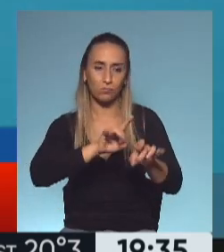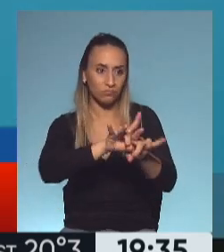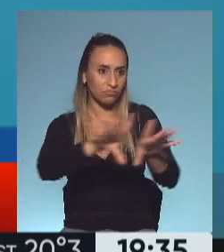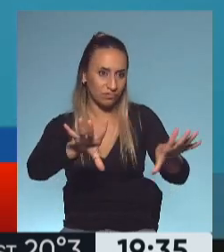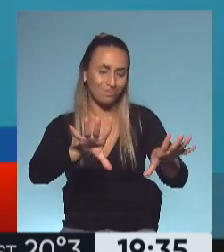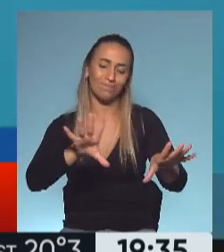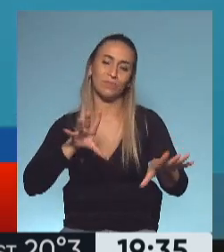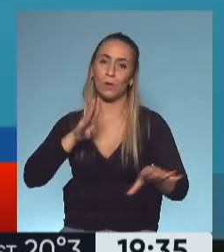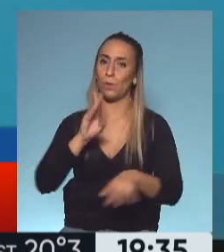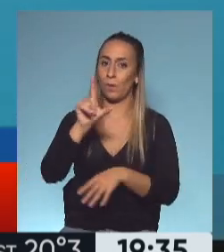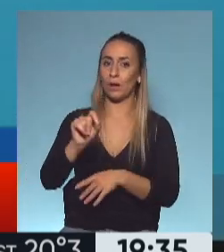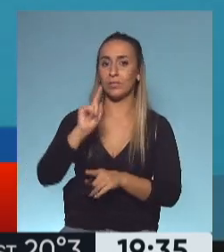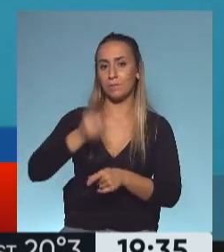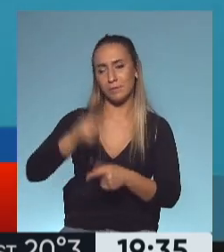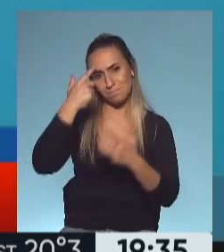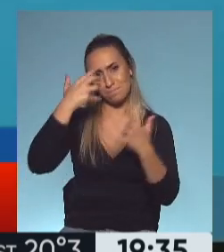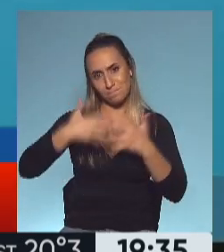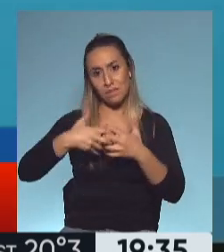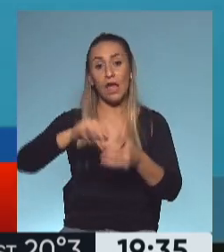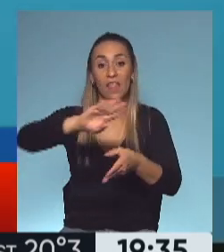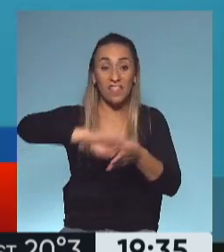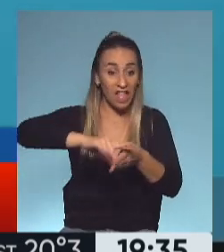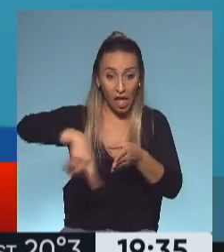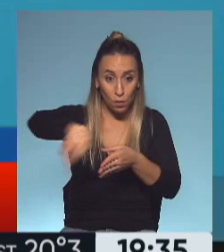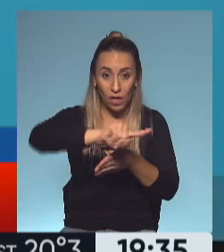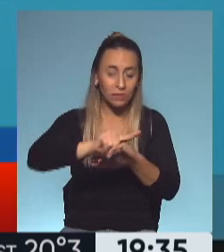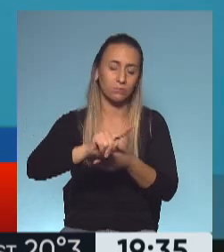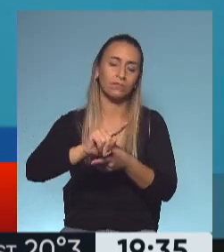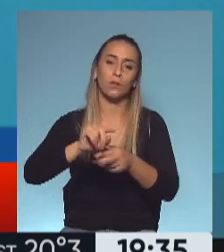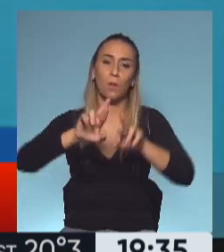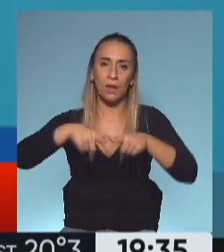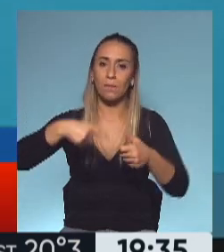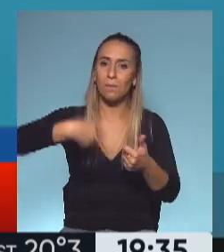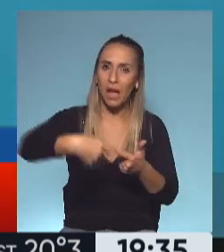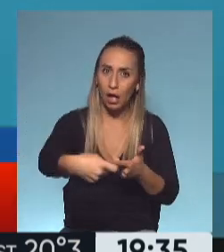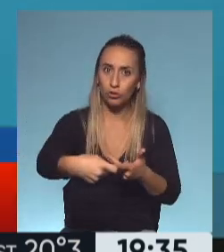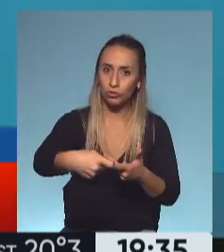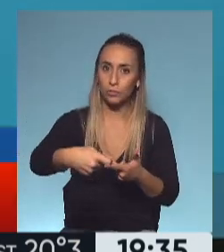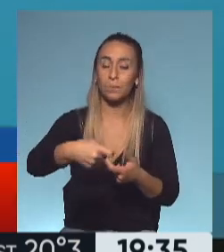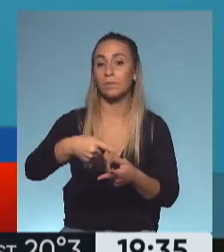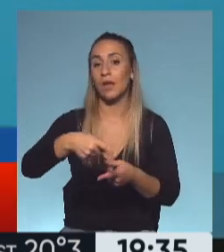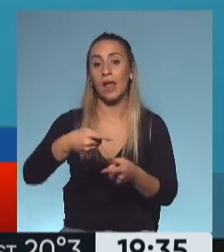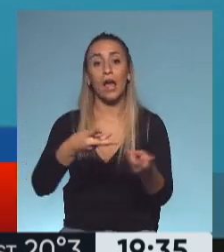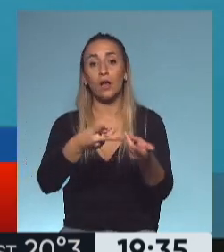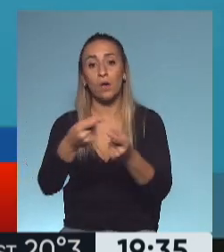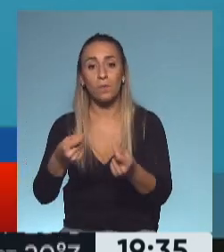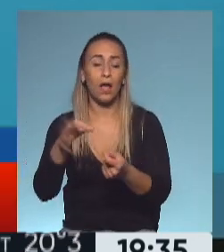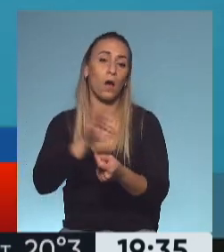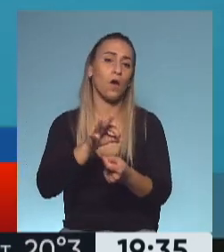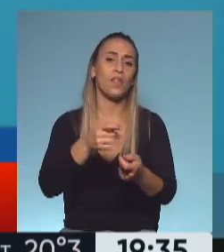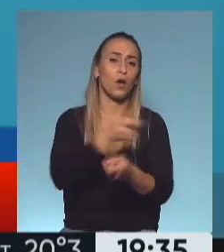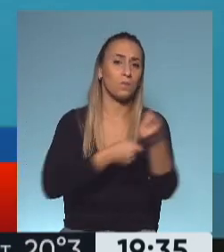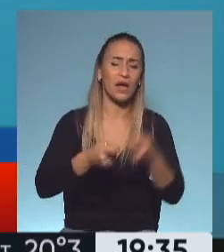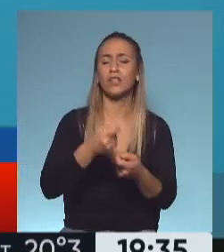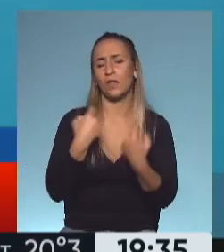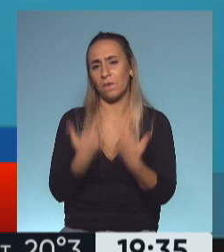un programa especial de refinanciamiento de deudas para consumo y líneas comerciales con periodo de